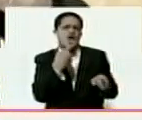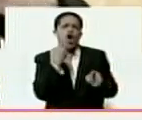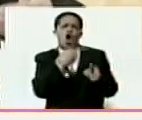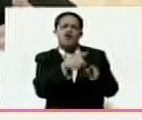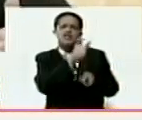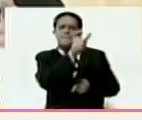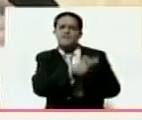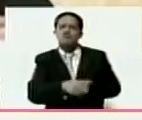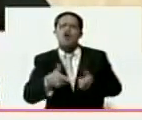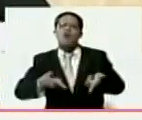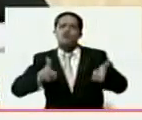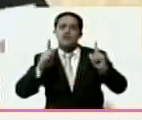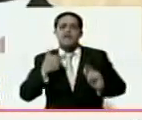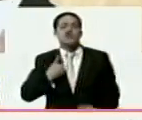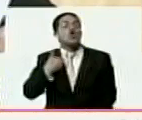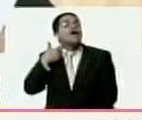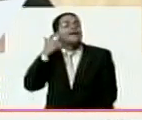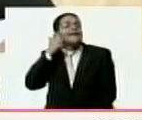Yo creo saber quién es.